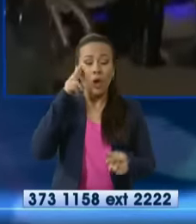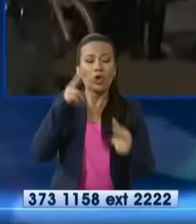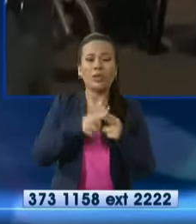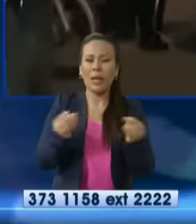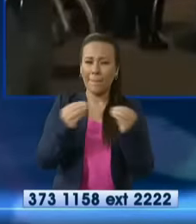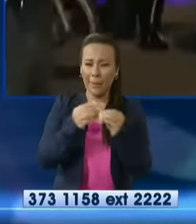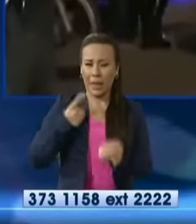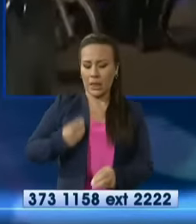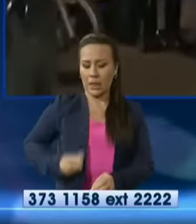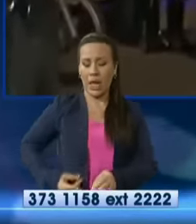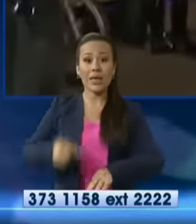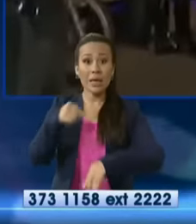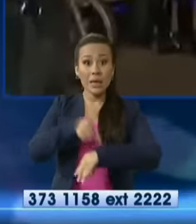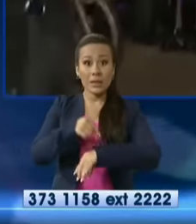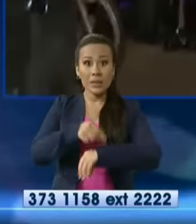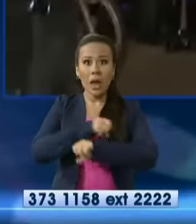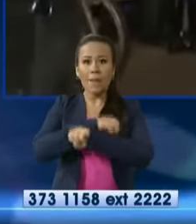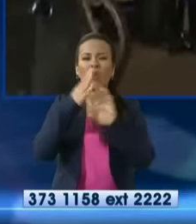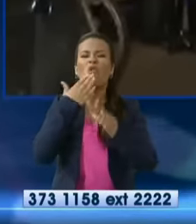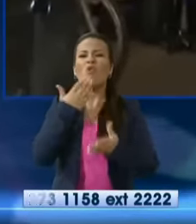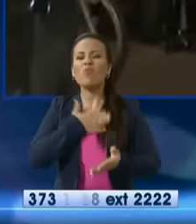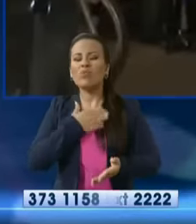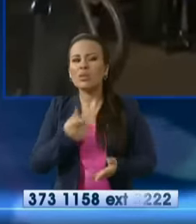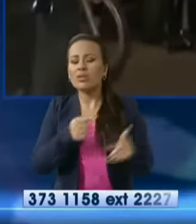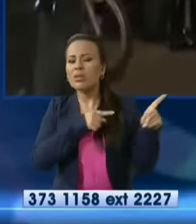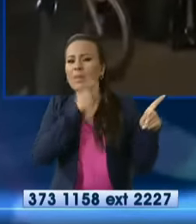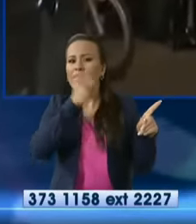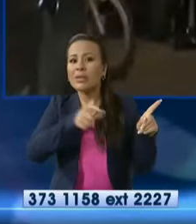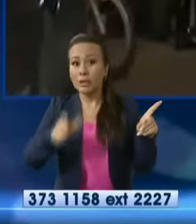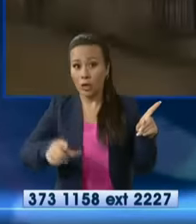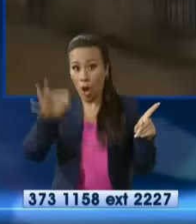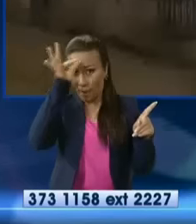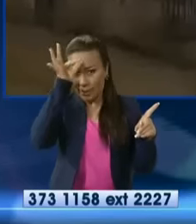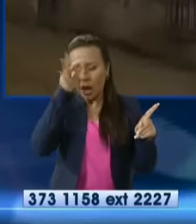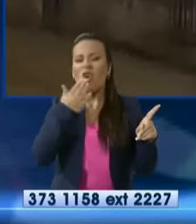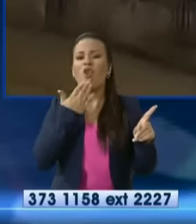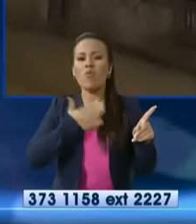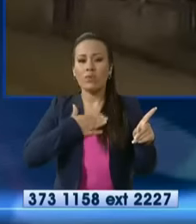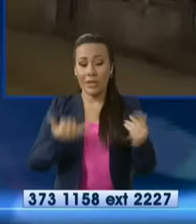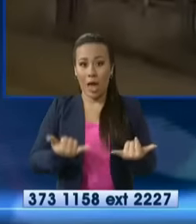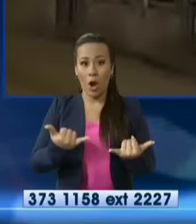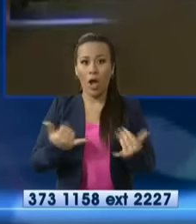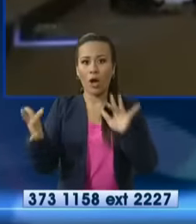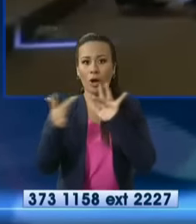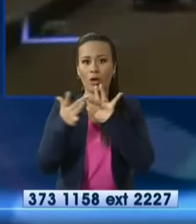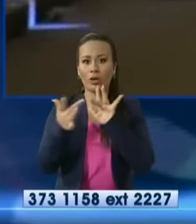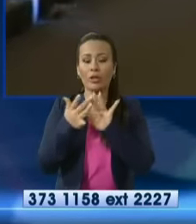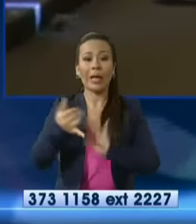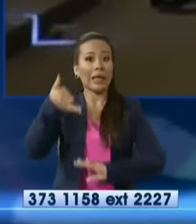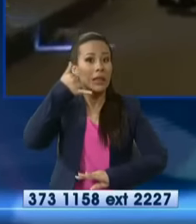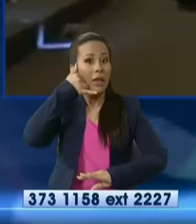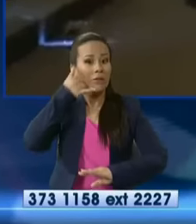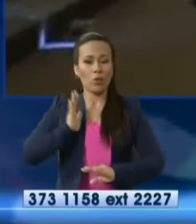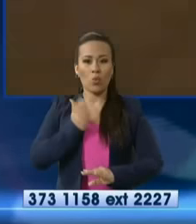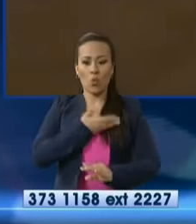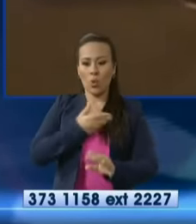detalles a esta hora de la mañana de cómo continúan las personas que resultaron heridas producto de esta explosión, vamos a hacer un contacto telefónico con nuestro